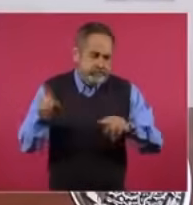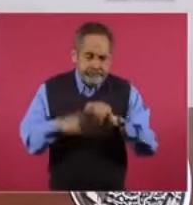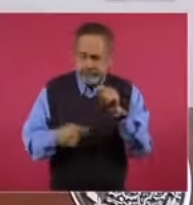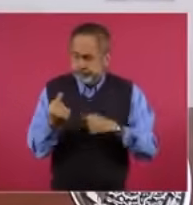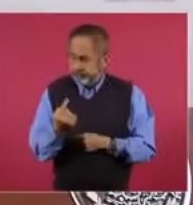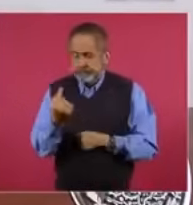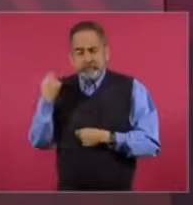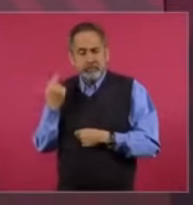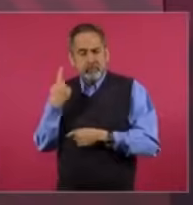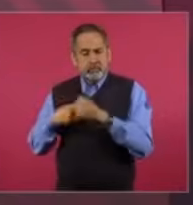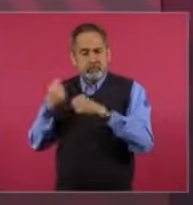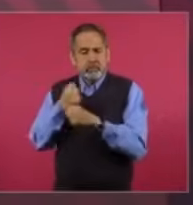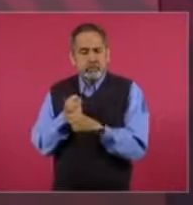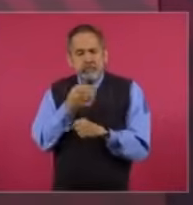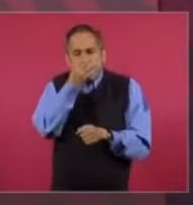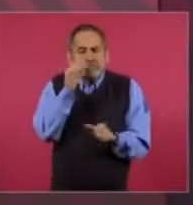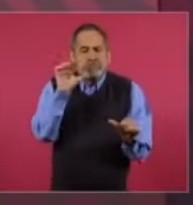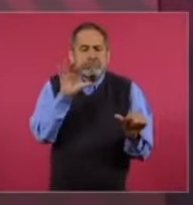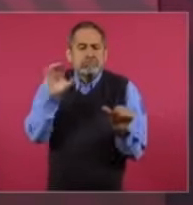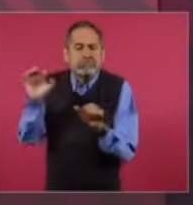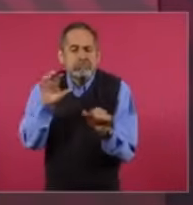seis veces menos.